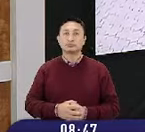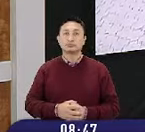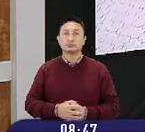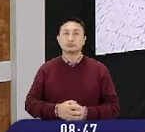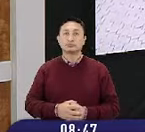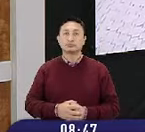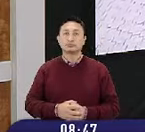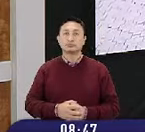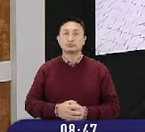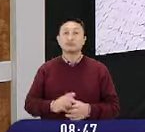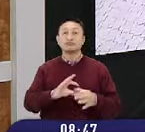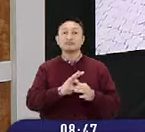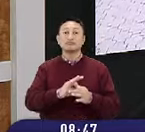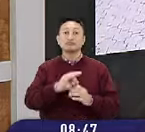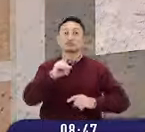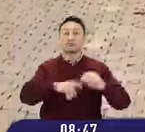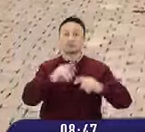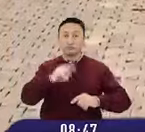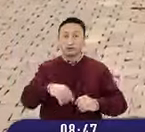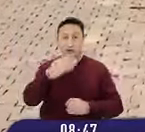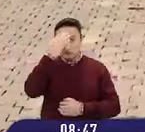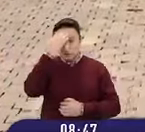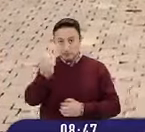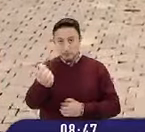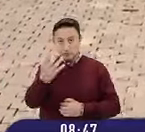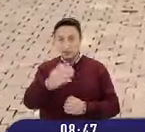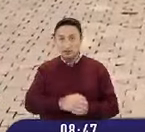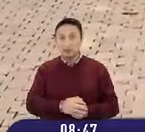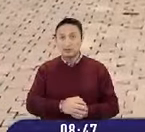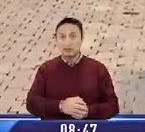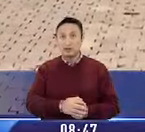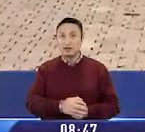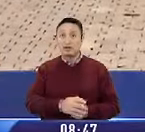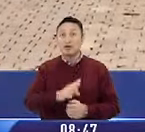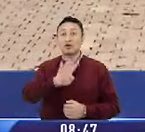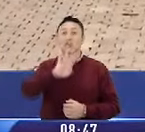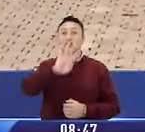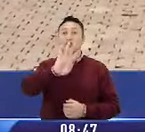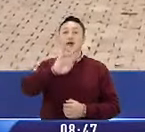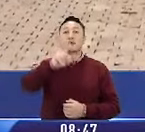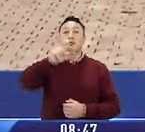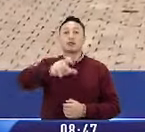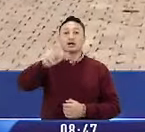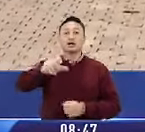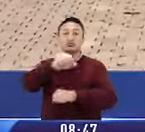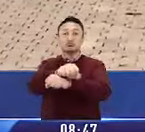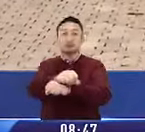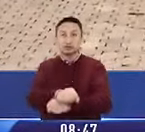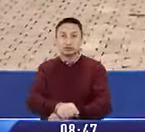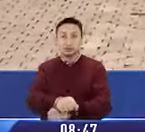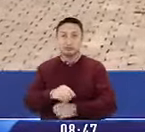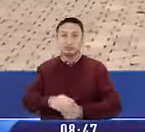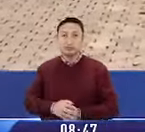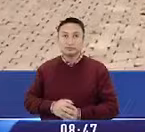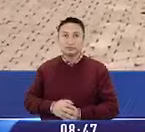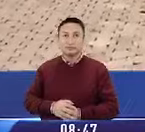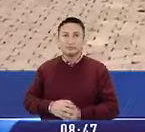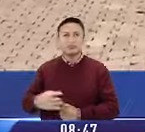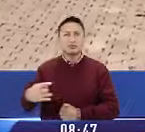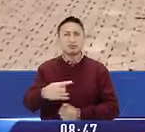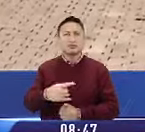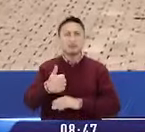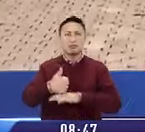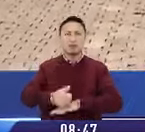¿Qué tal, compañeros y amigos? Buenos días. Al menos 4 personas detenidas, quienes son consideradas por